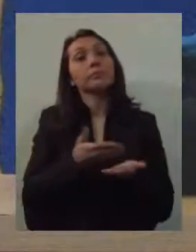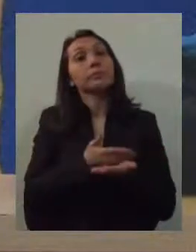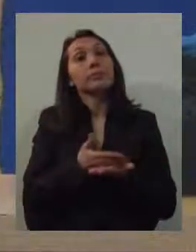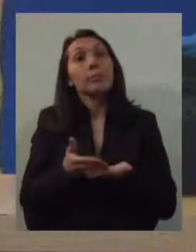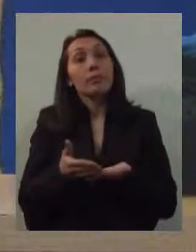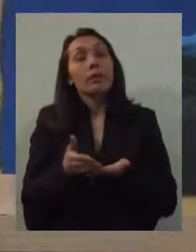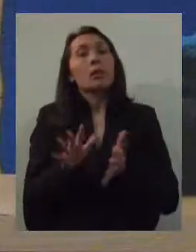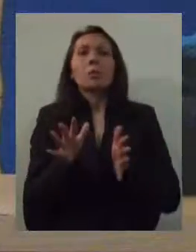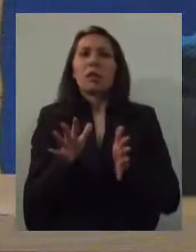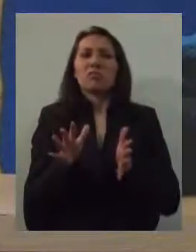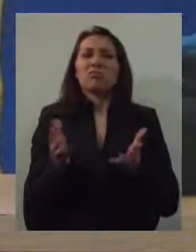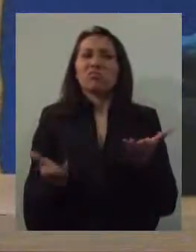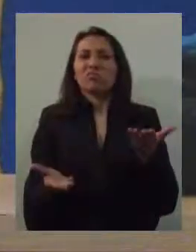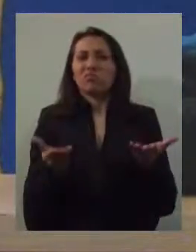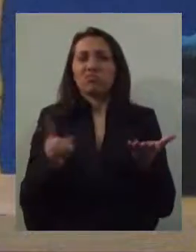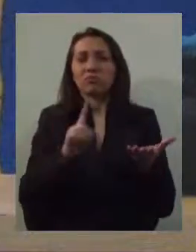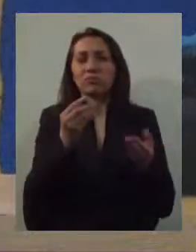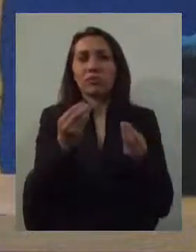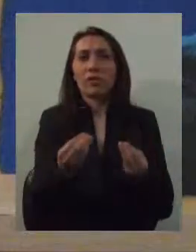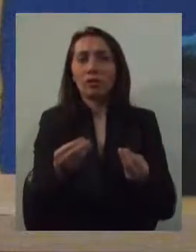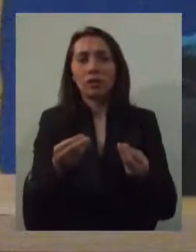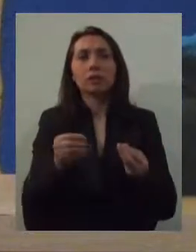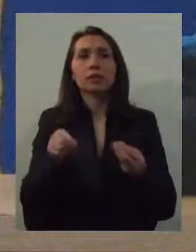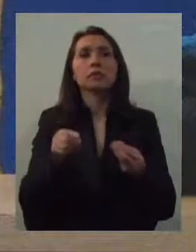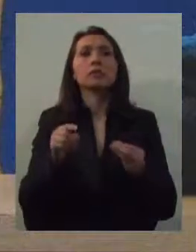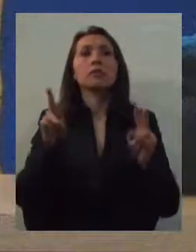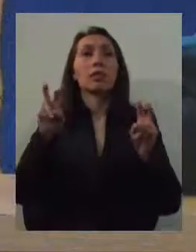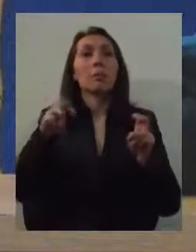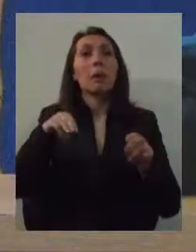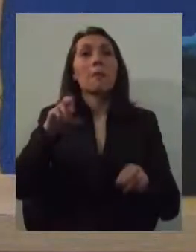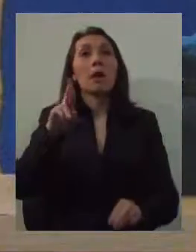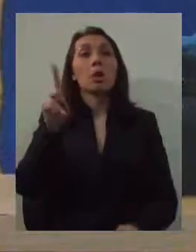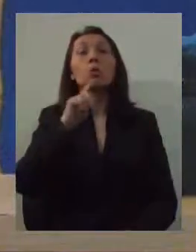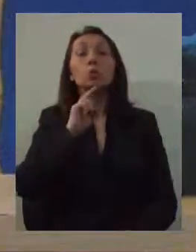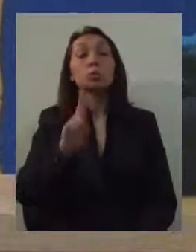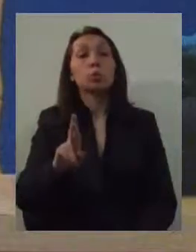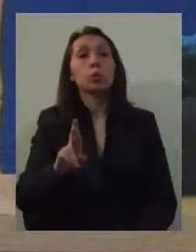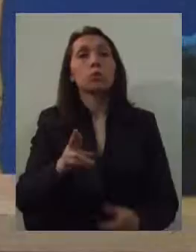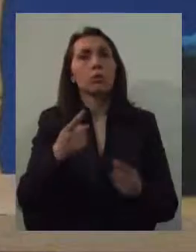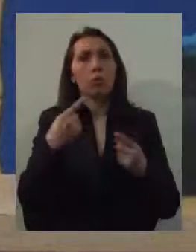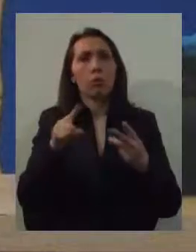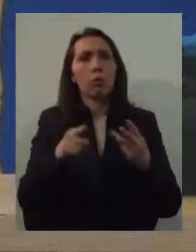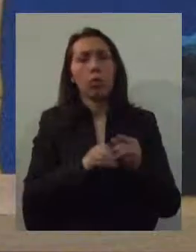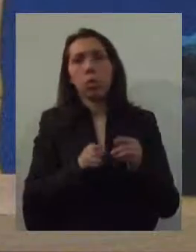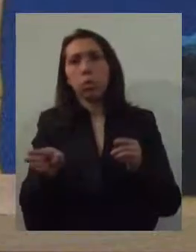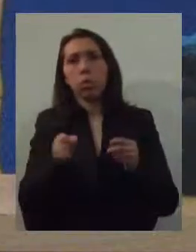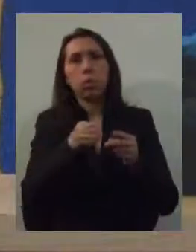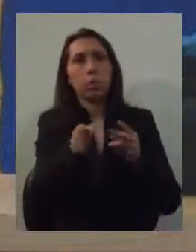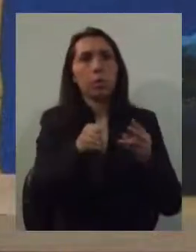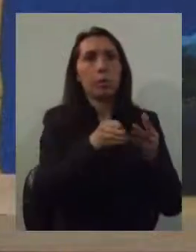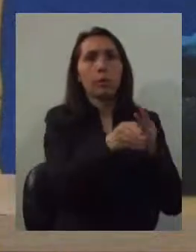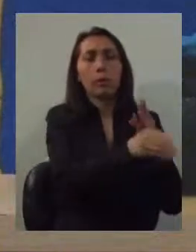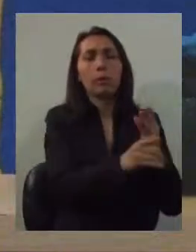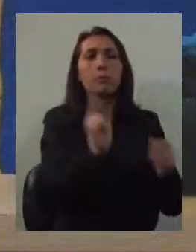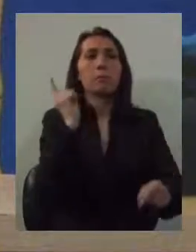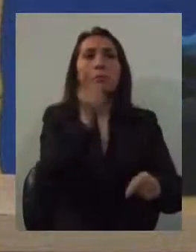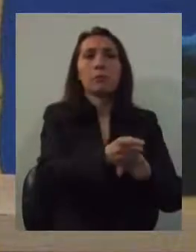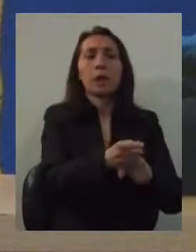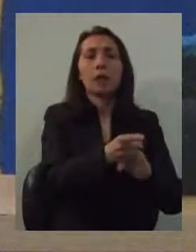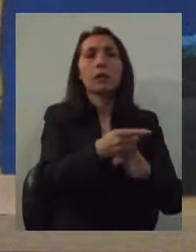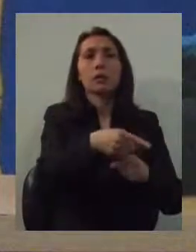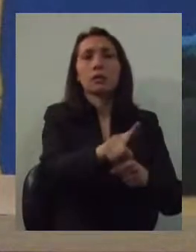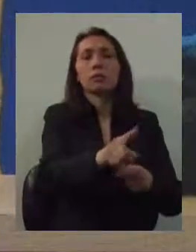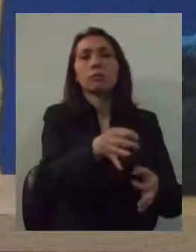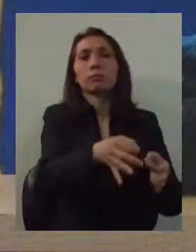Entonces, parecía incoherente dentro del ámbito del Mercosur permitir varias vías de transmisión de los exhortos